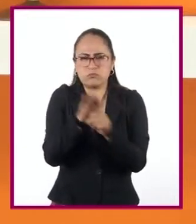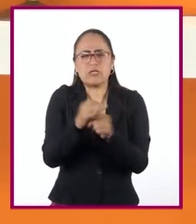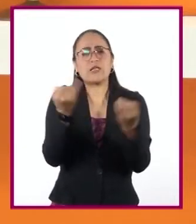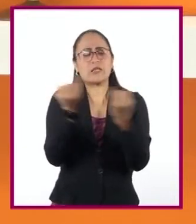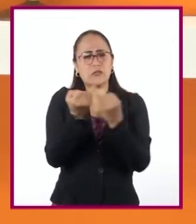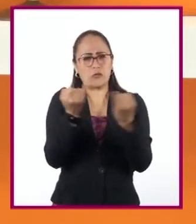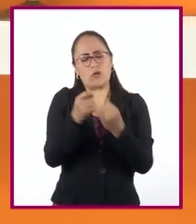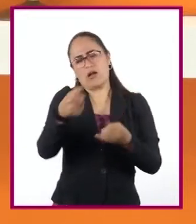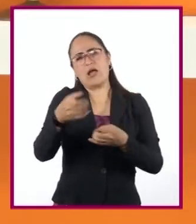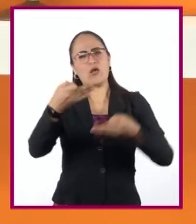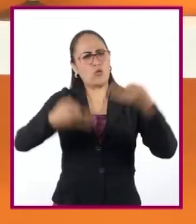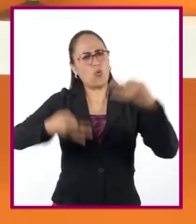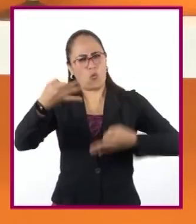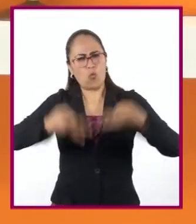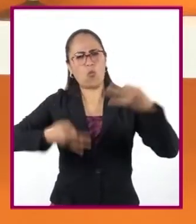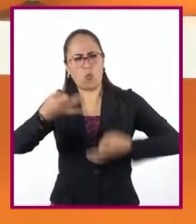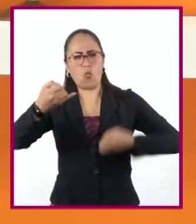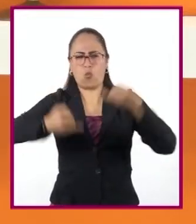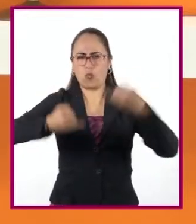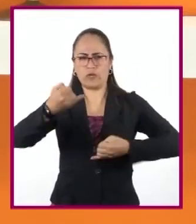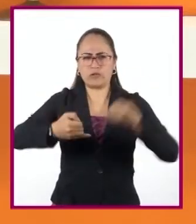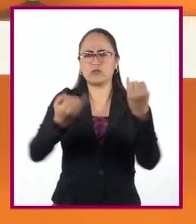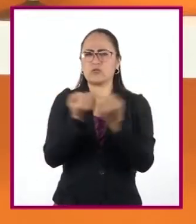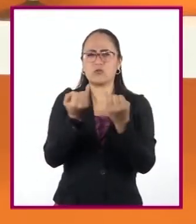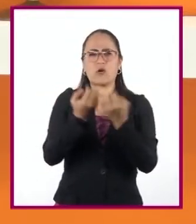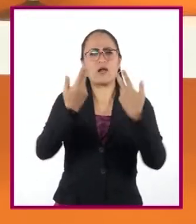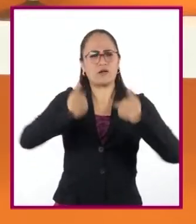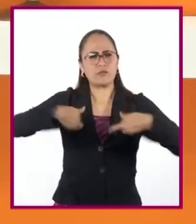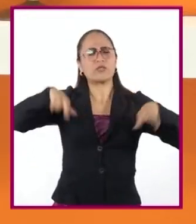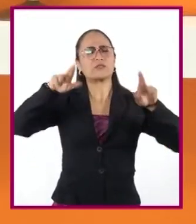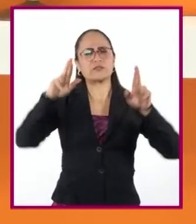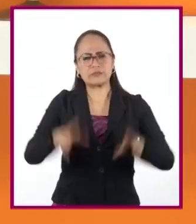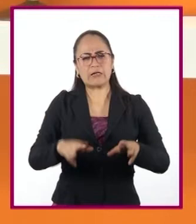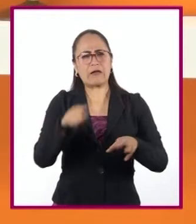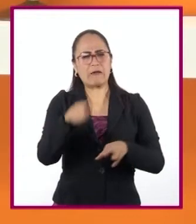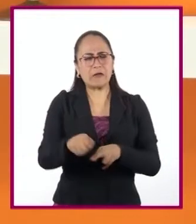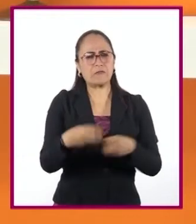a tener un juicio y ser representados, dando